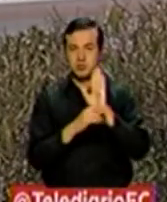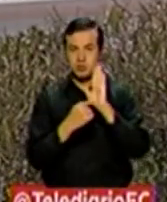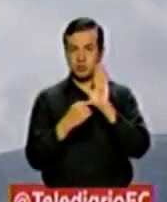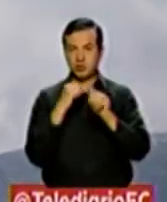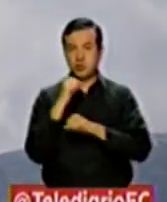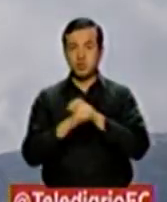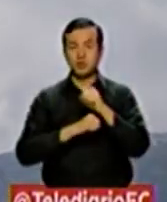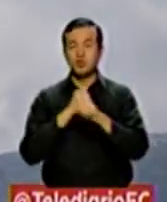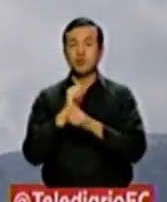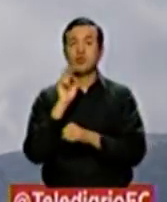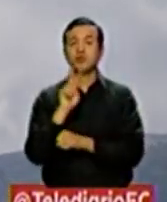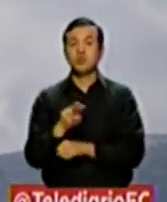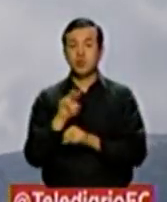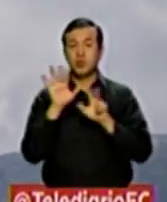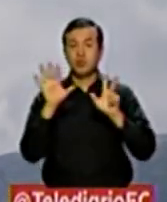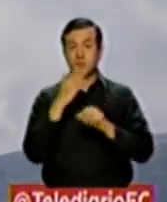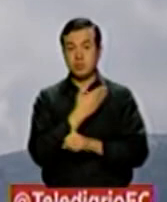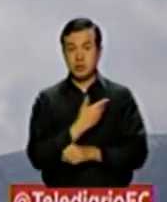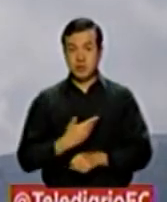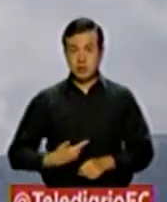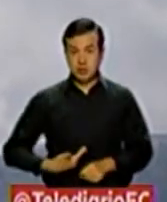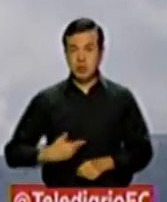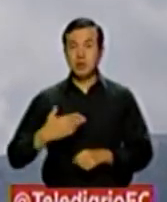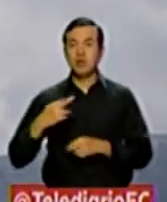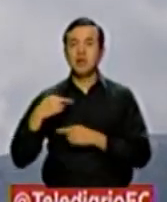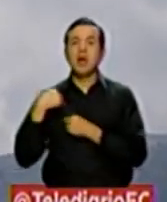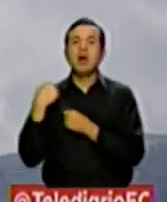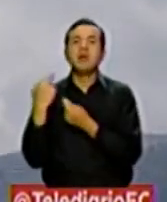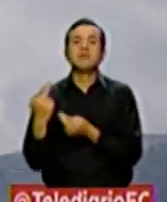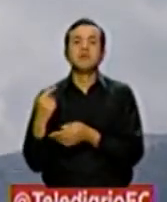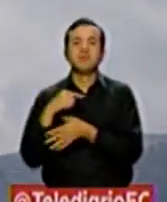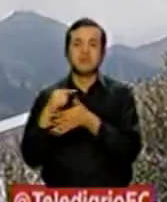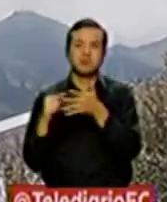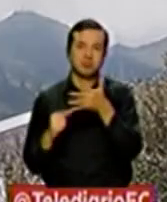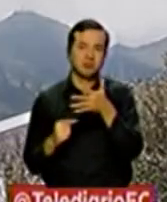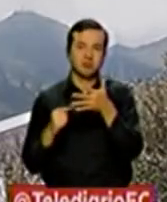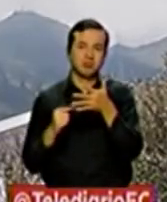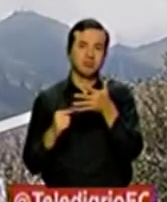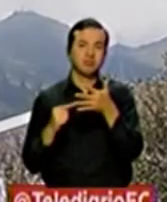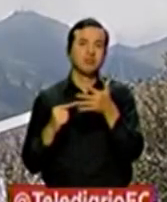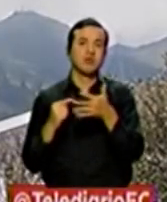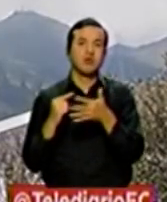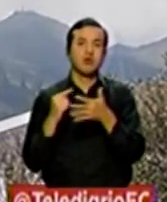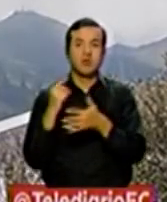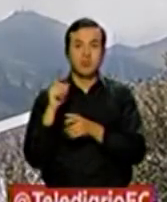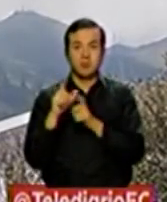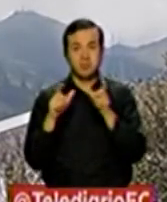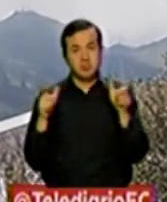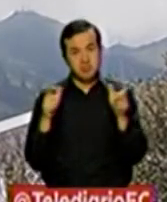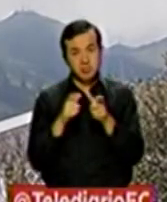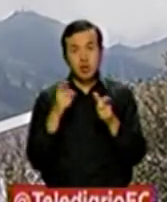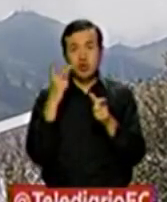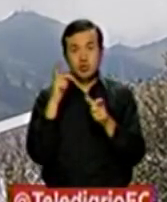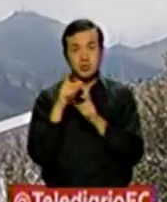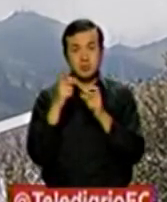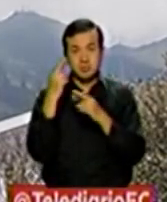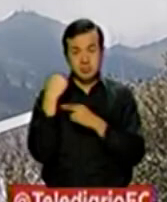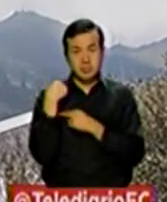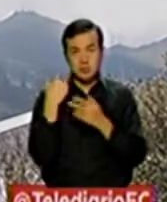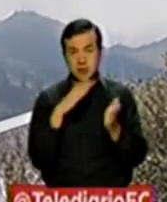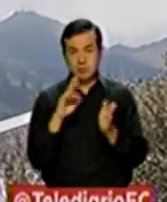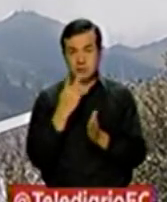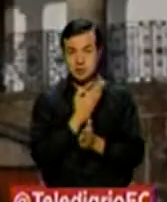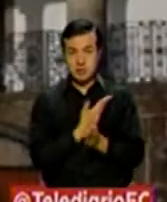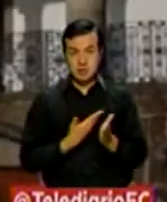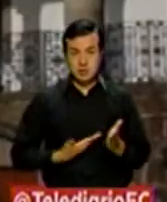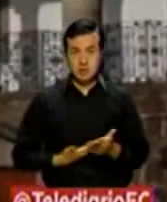2008. Serán las que el presidente o presidenta le asigne. Poco más de una docena de personajes de la vida nacional han ocupado el cargo de segundo